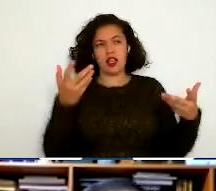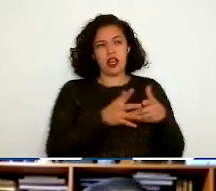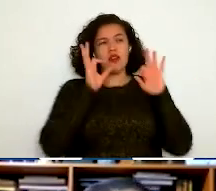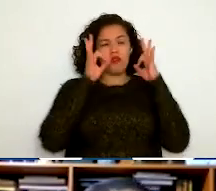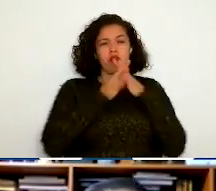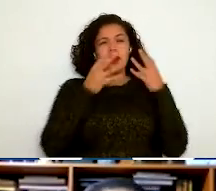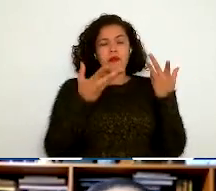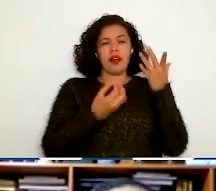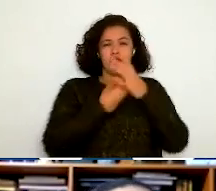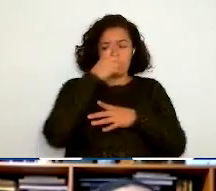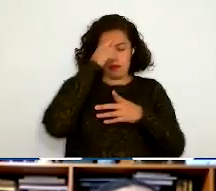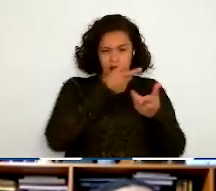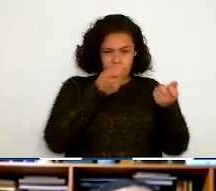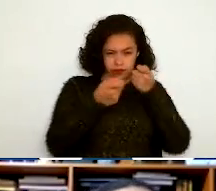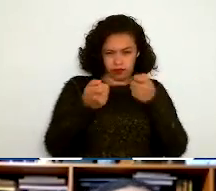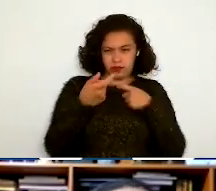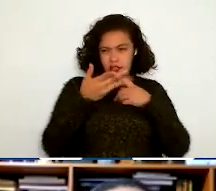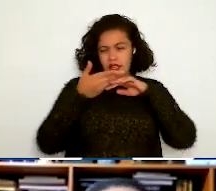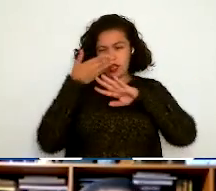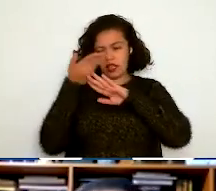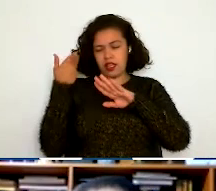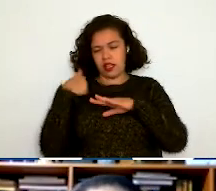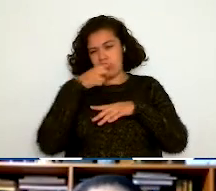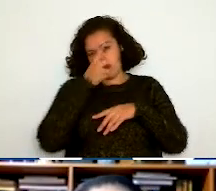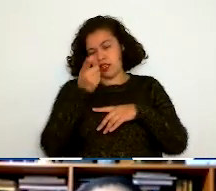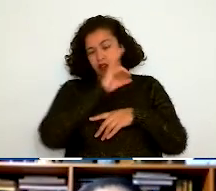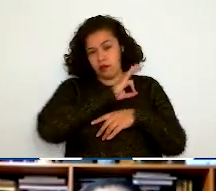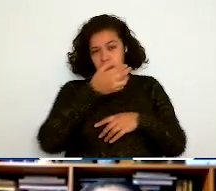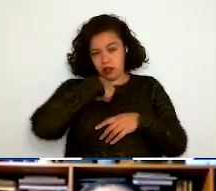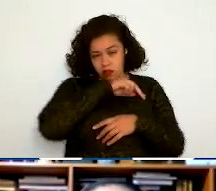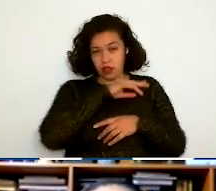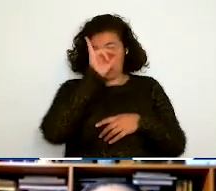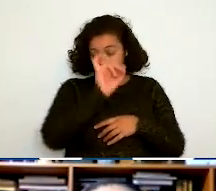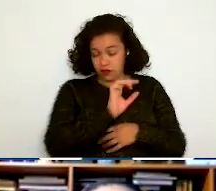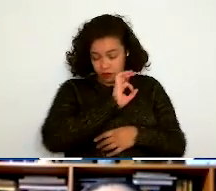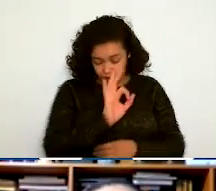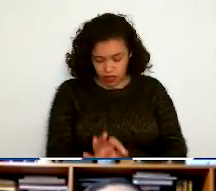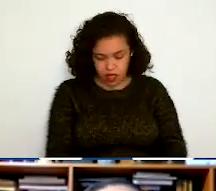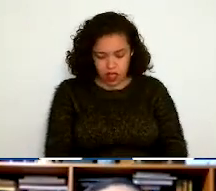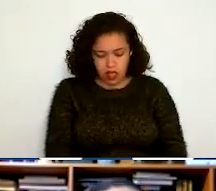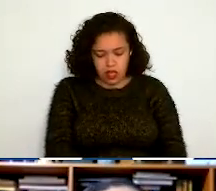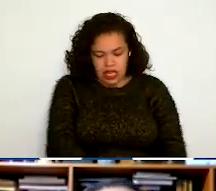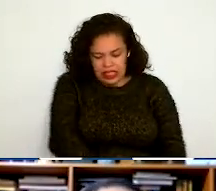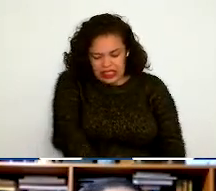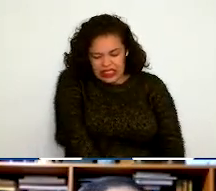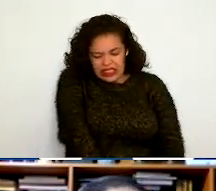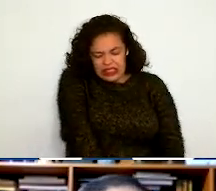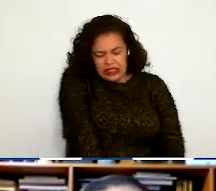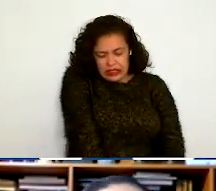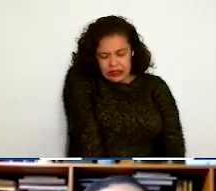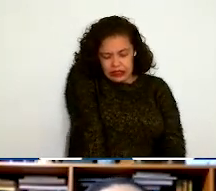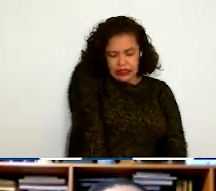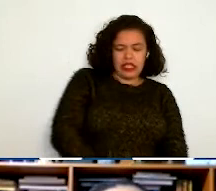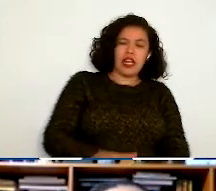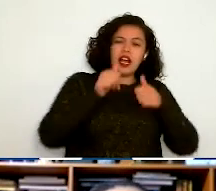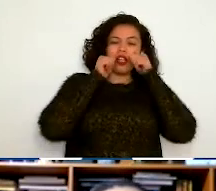de gestión, como ya decíamos, ¿no? Y que esto permita, entonces, sí, que la atención también sea corresponsable,